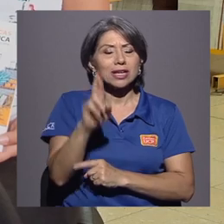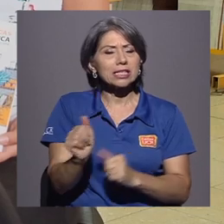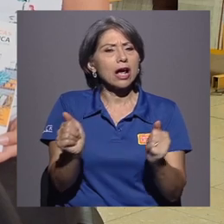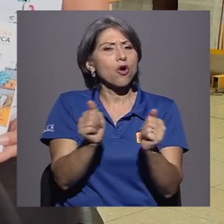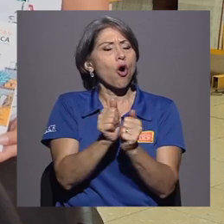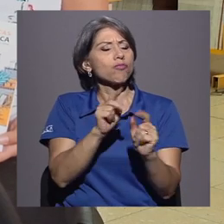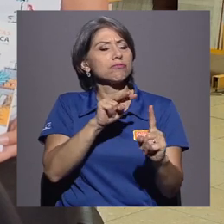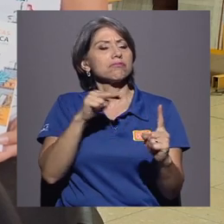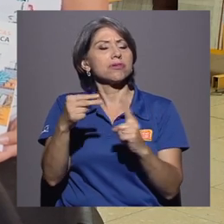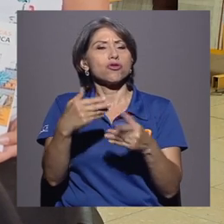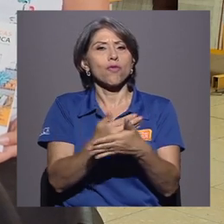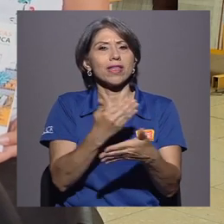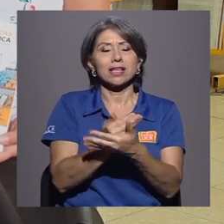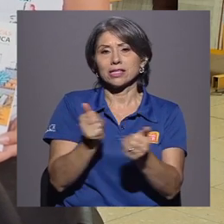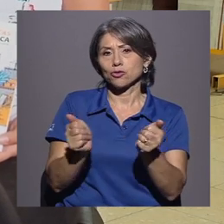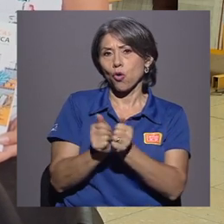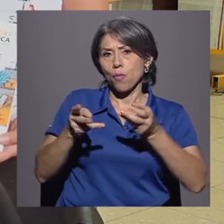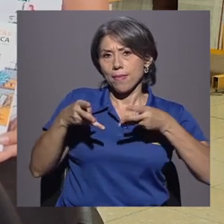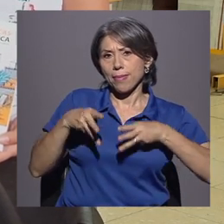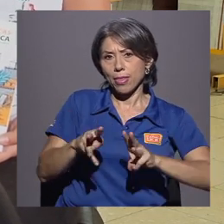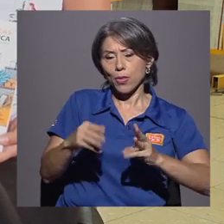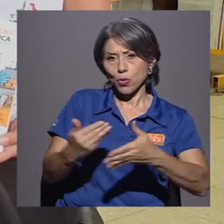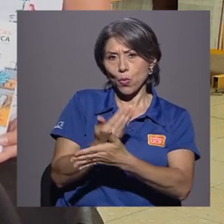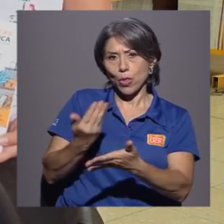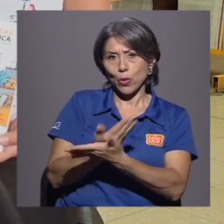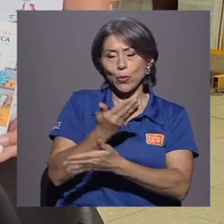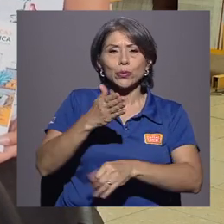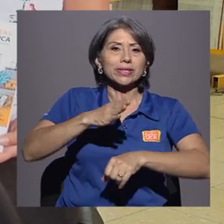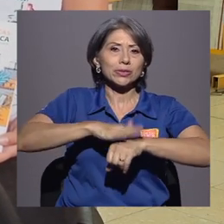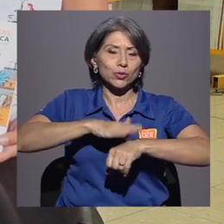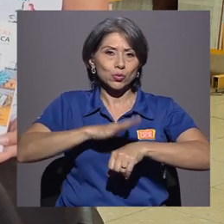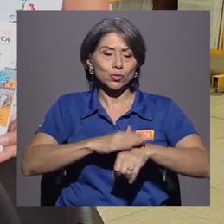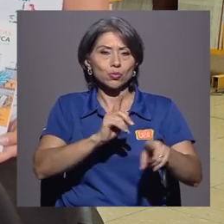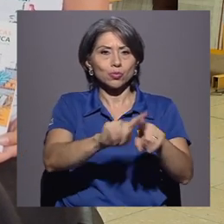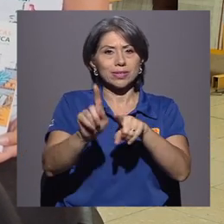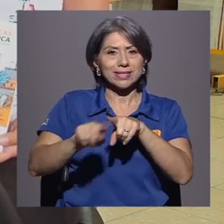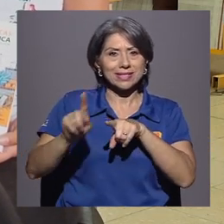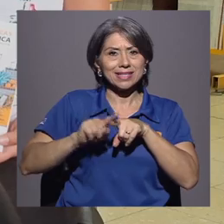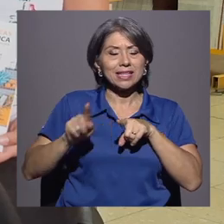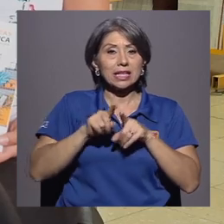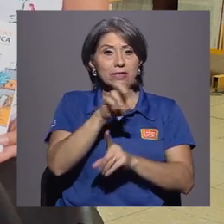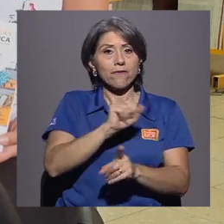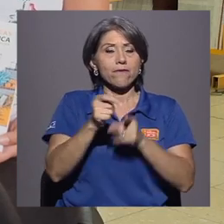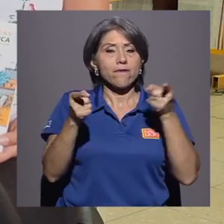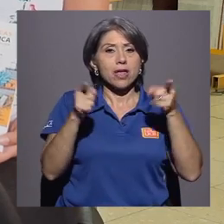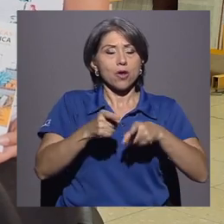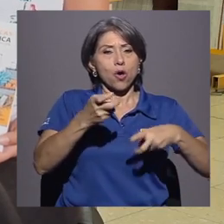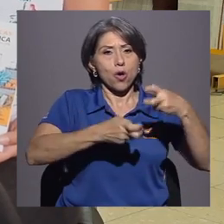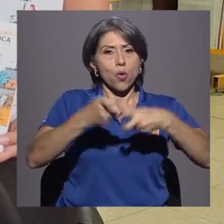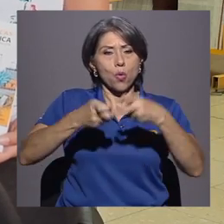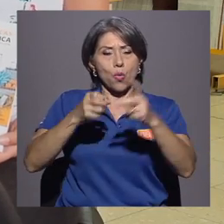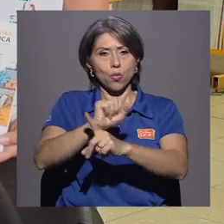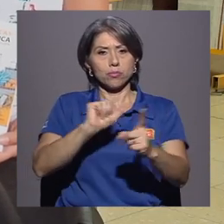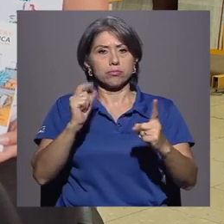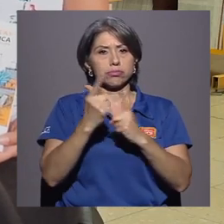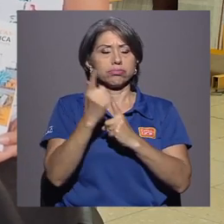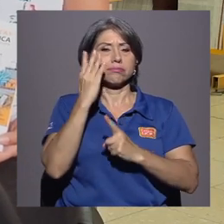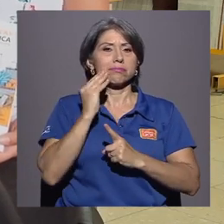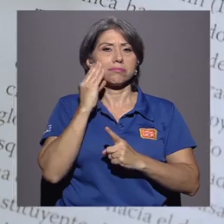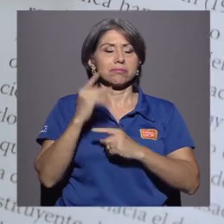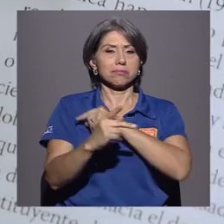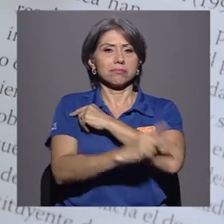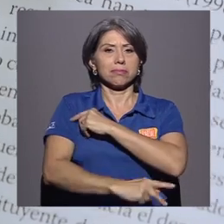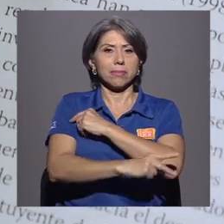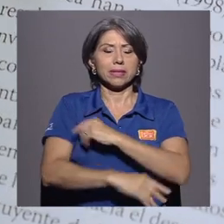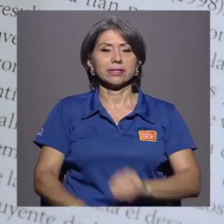miradas novedosas y también con metodologías novedosas sobre los distintos fenómenos y problemáticas sociales que se viven en el